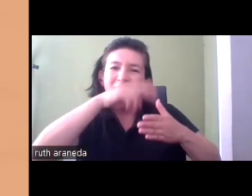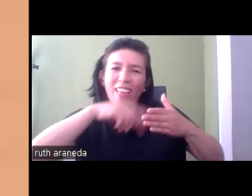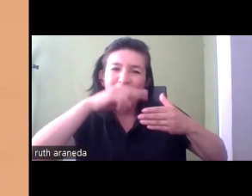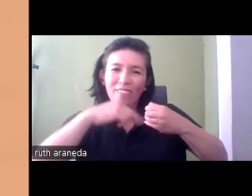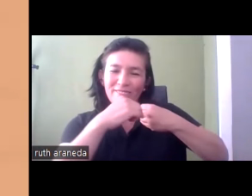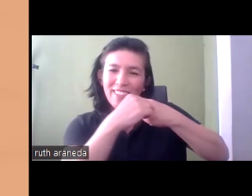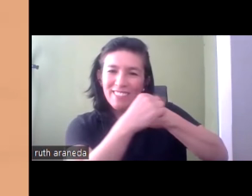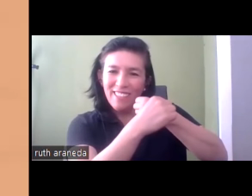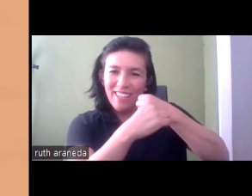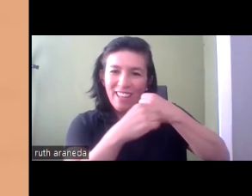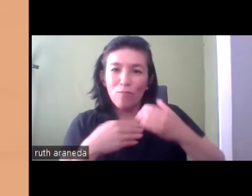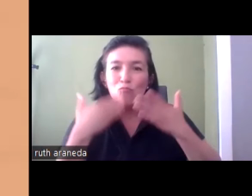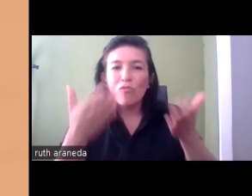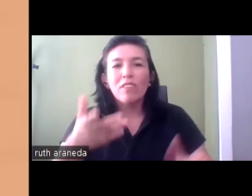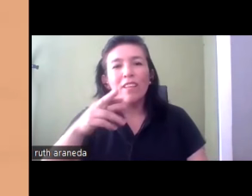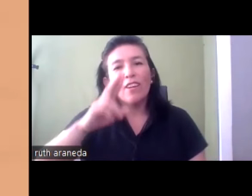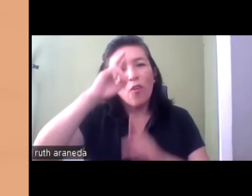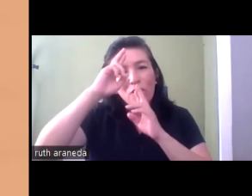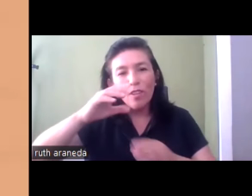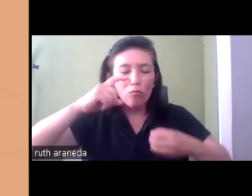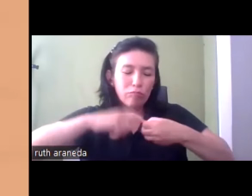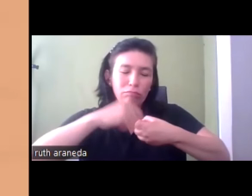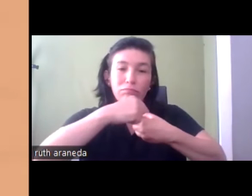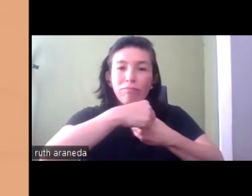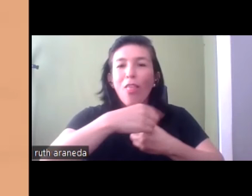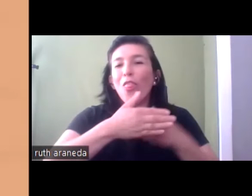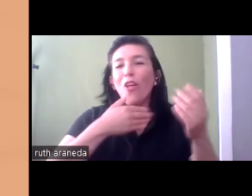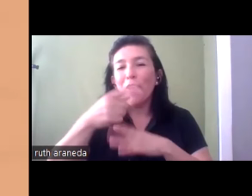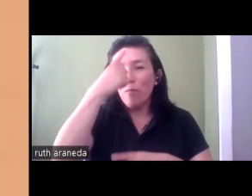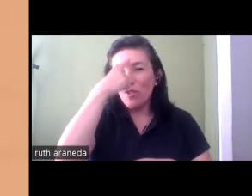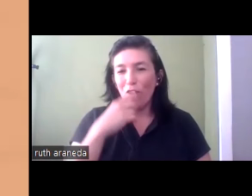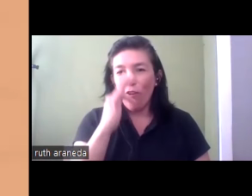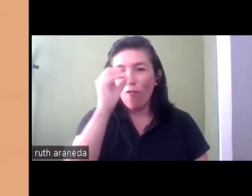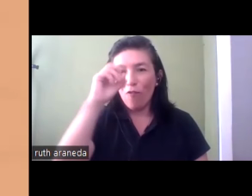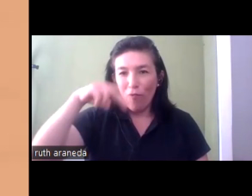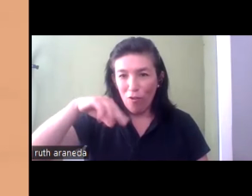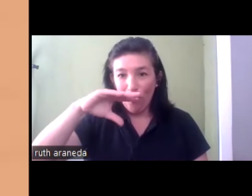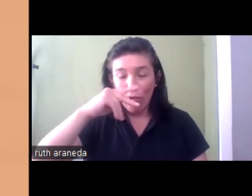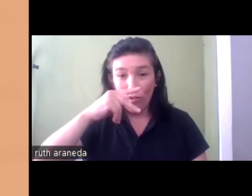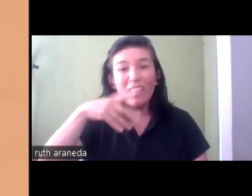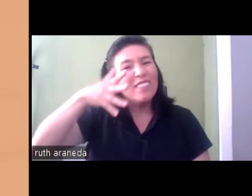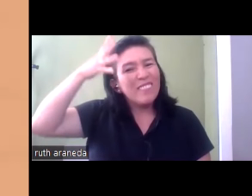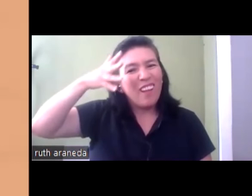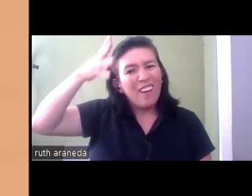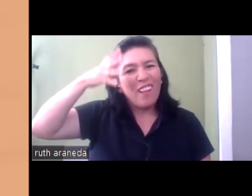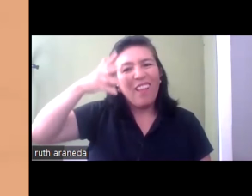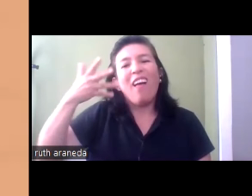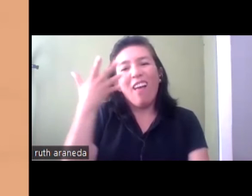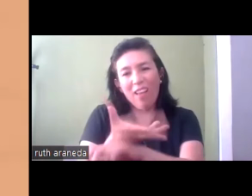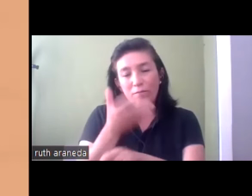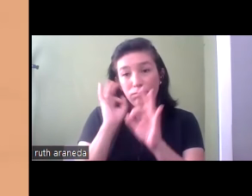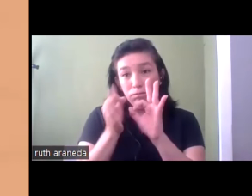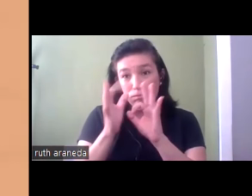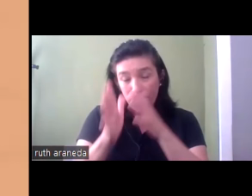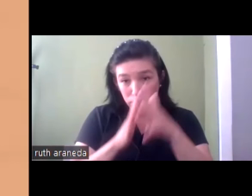Diaguitas, reconocimiento de colecciones cerámicas en el Museo Fonc. La charla cuenta con intérprete en lengua de